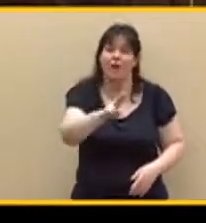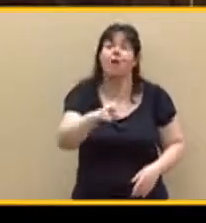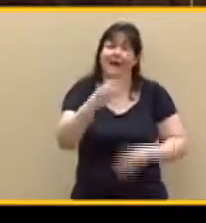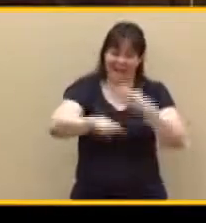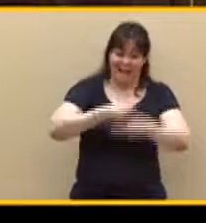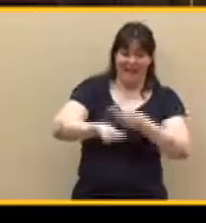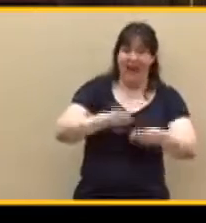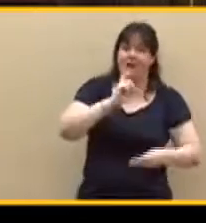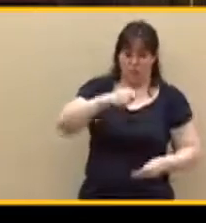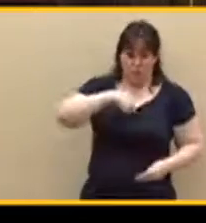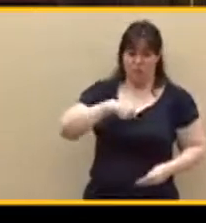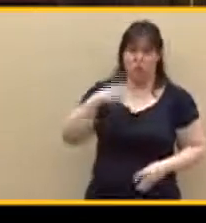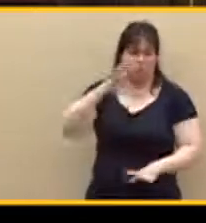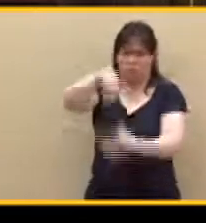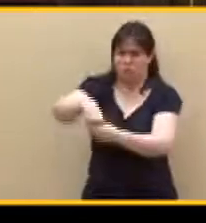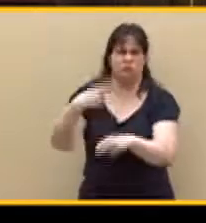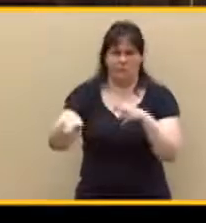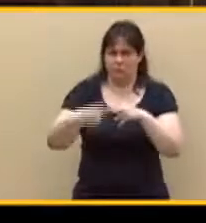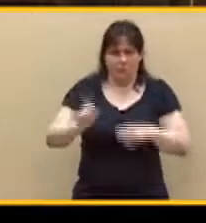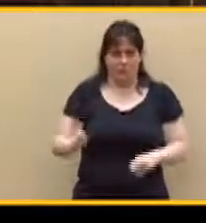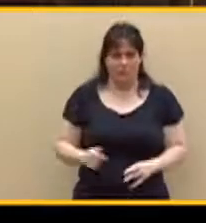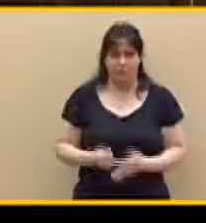meta usted en política.